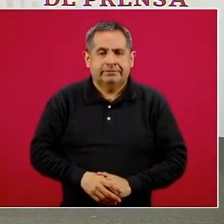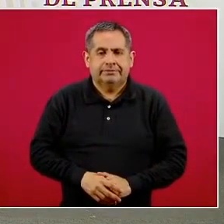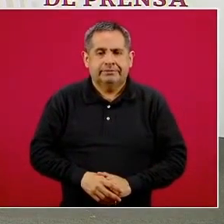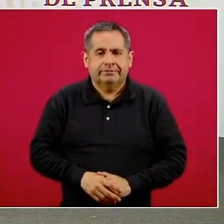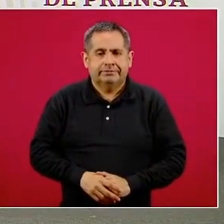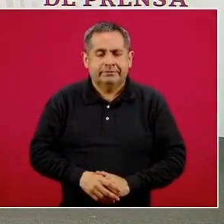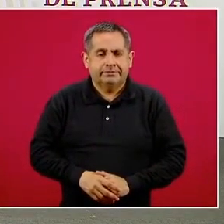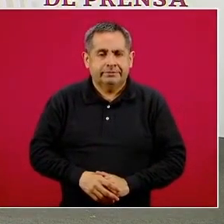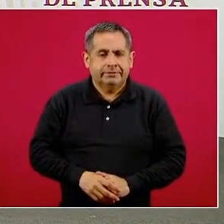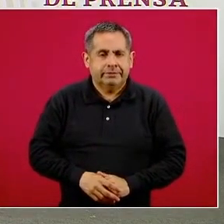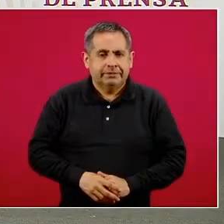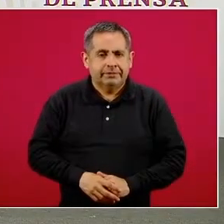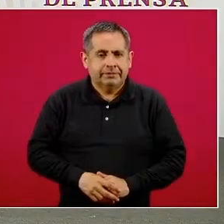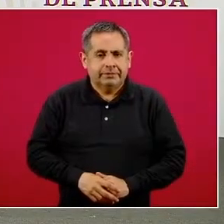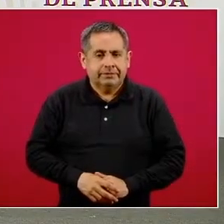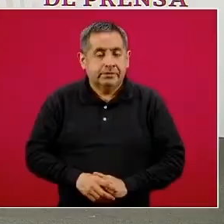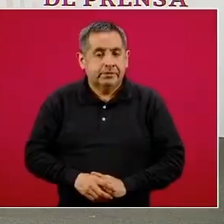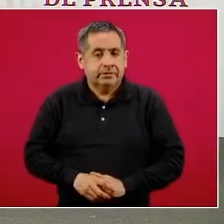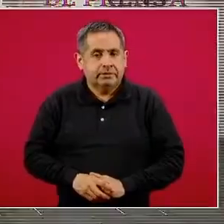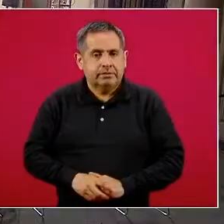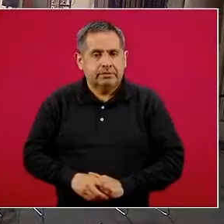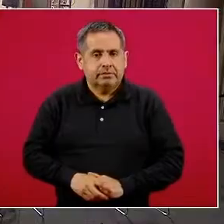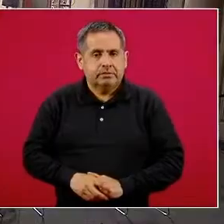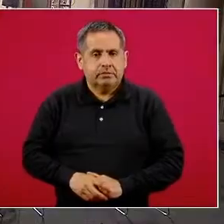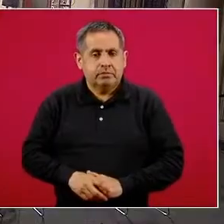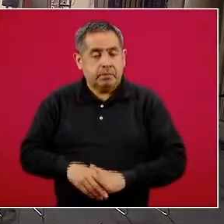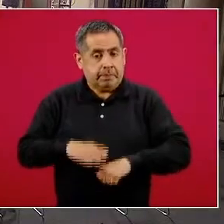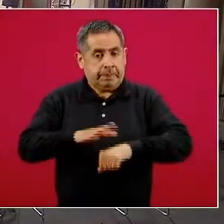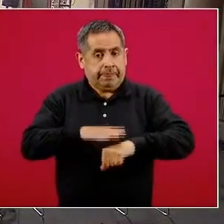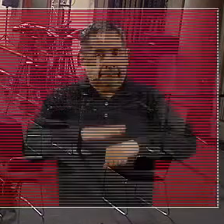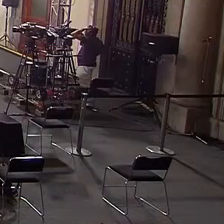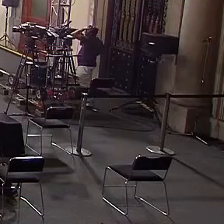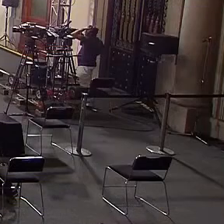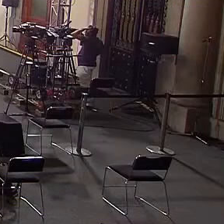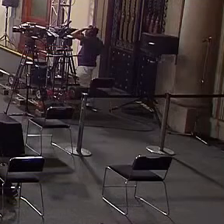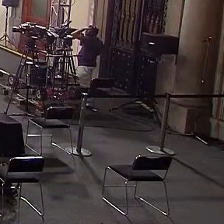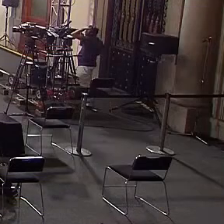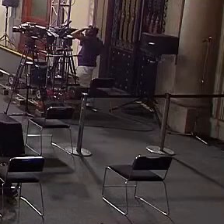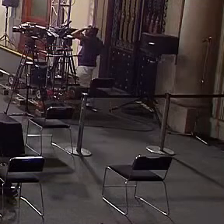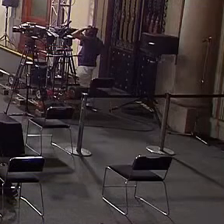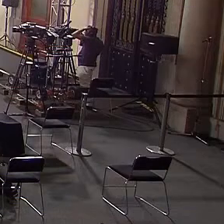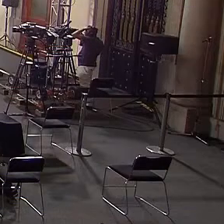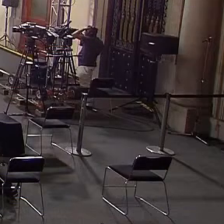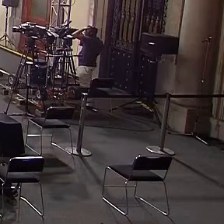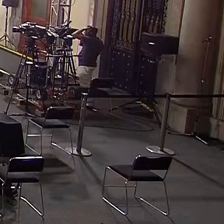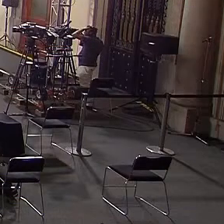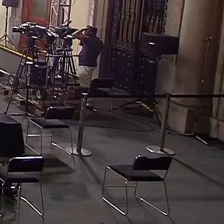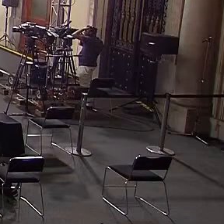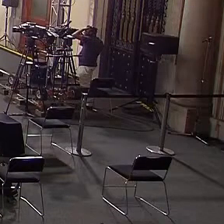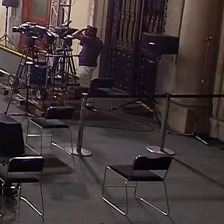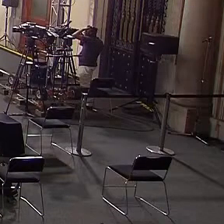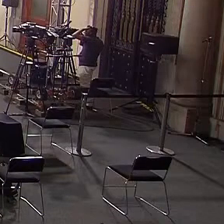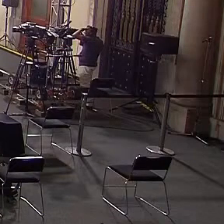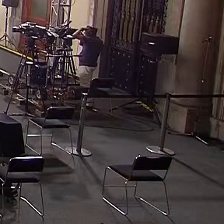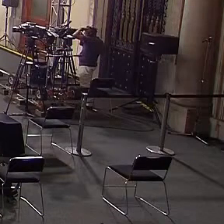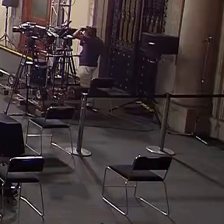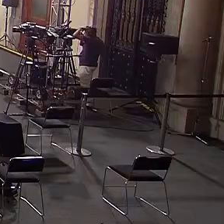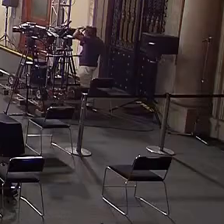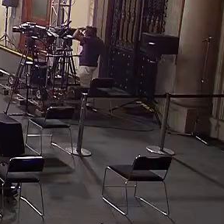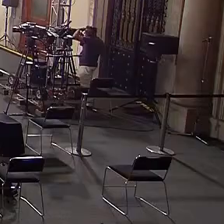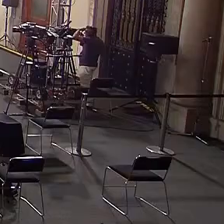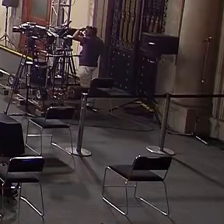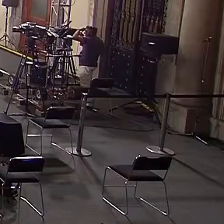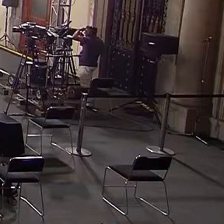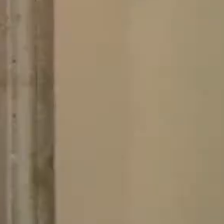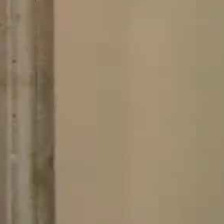Esto es simplemente para recordar que este es el trabajo de la Dirección General de Epidemiología en conjunto